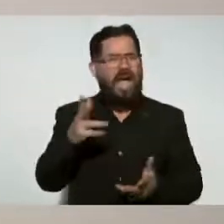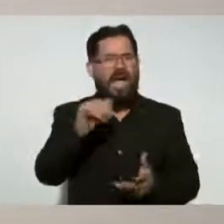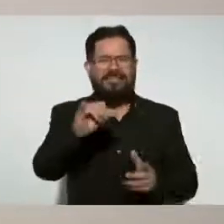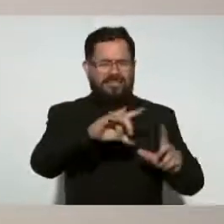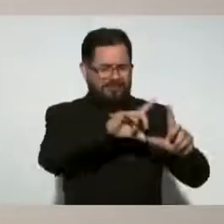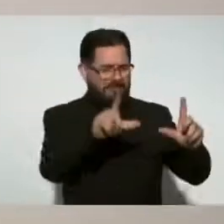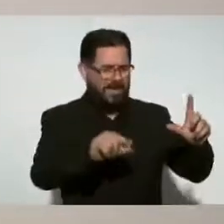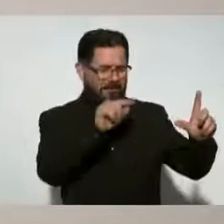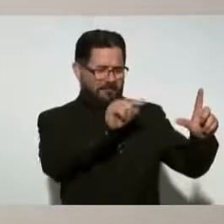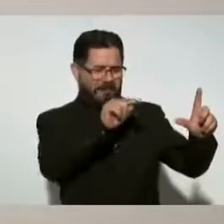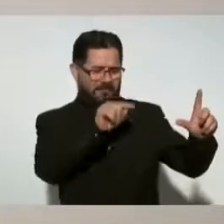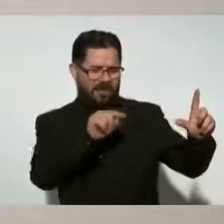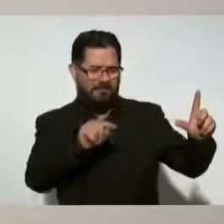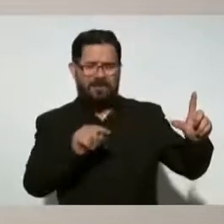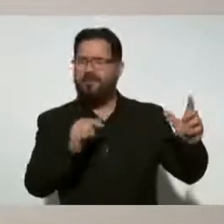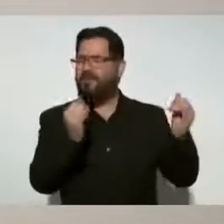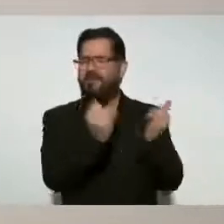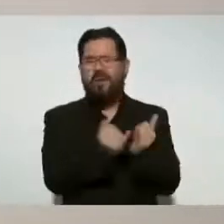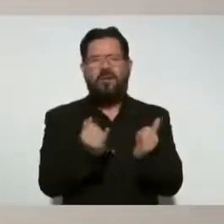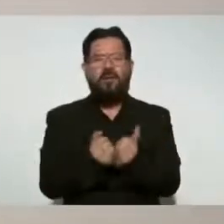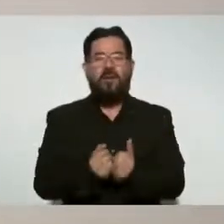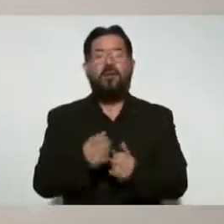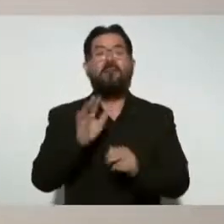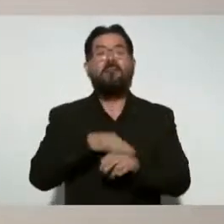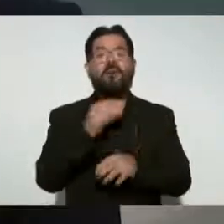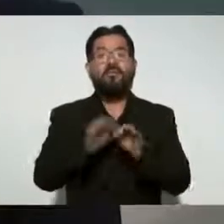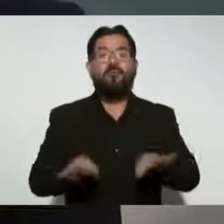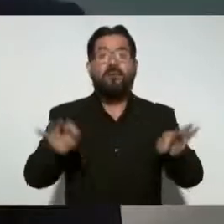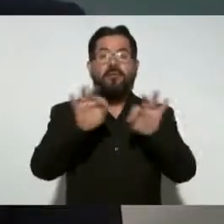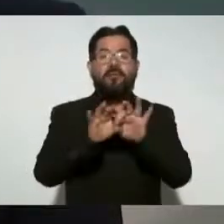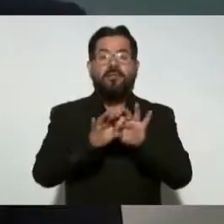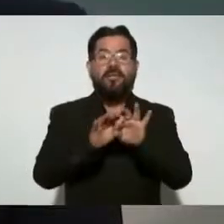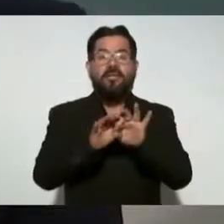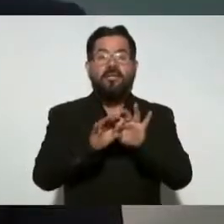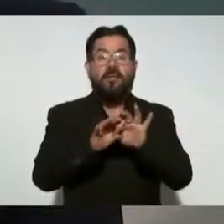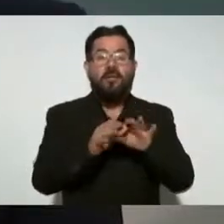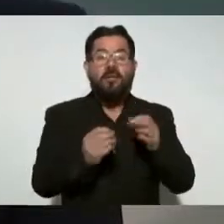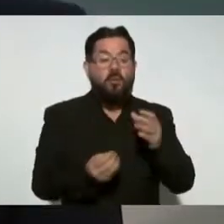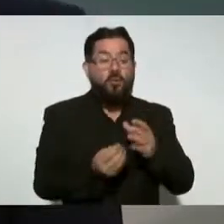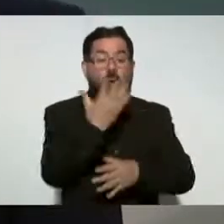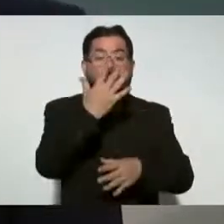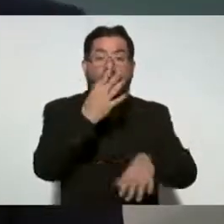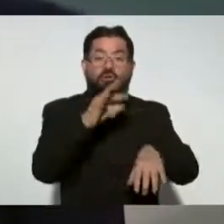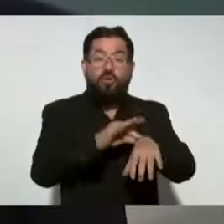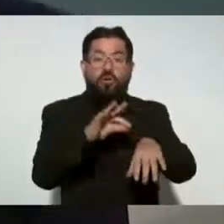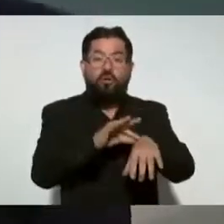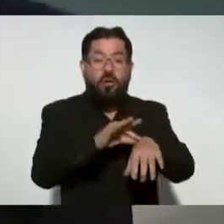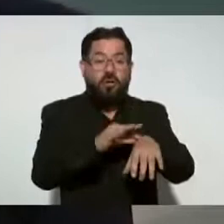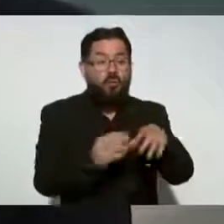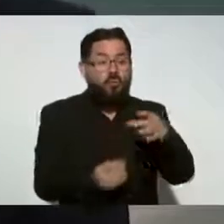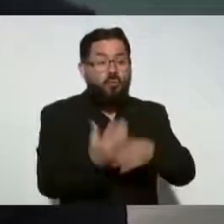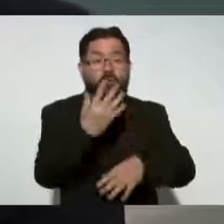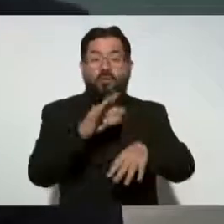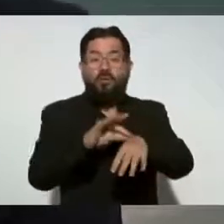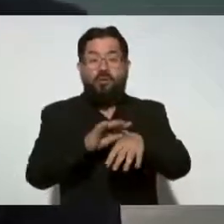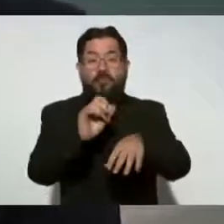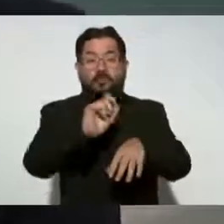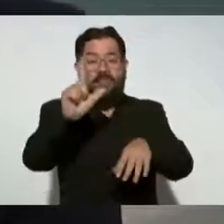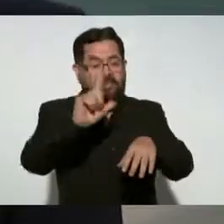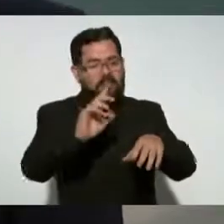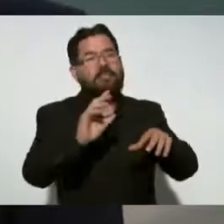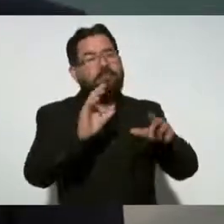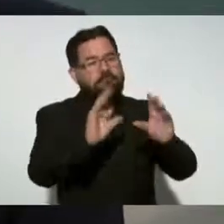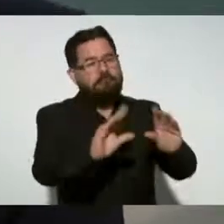es muy importante la formación de los médicos y de los especialistas. Y lo otro